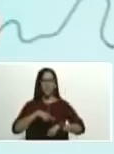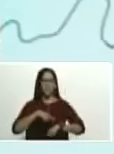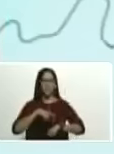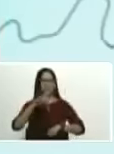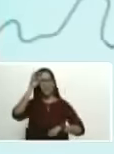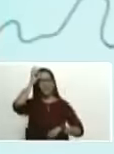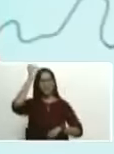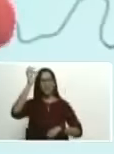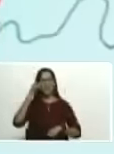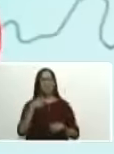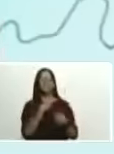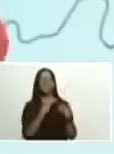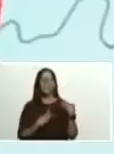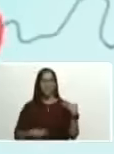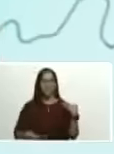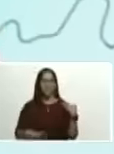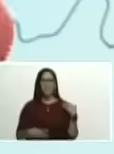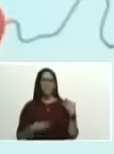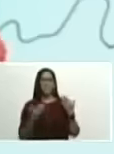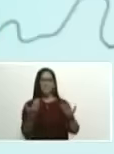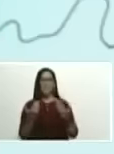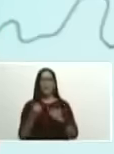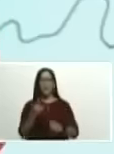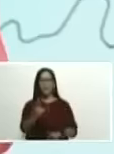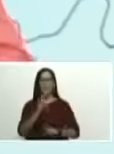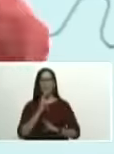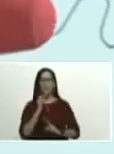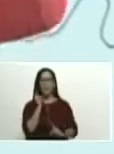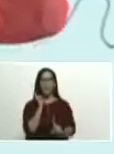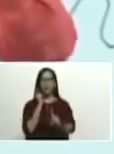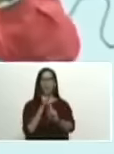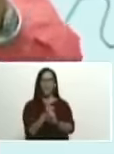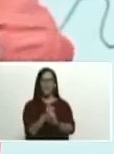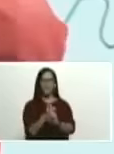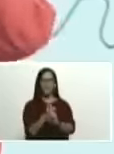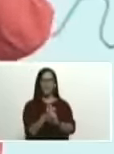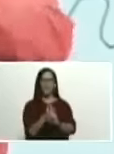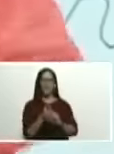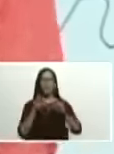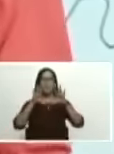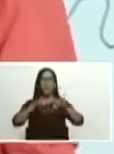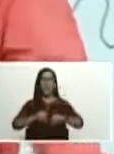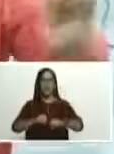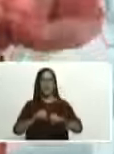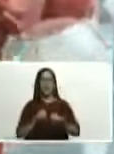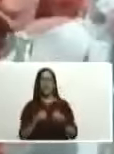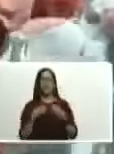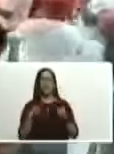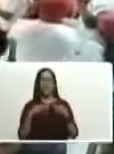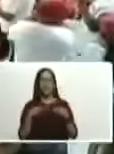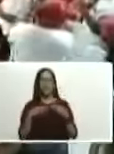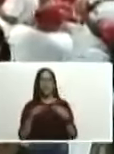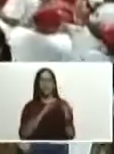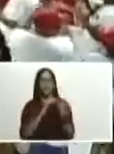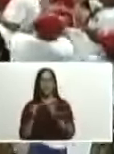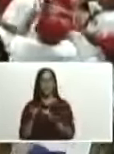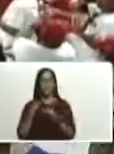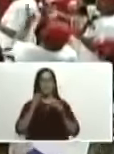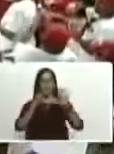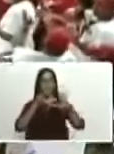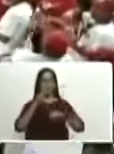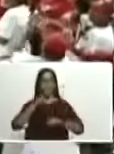Consejo de Vicepresidente. Dame una respuesta concreta para las compras públicas de la comuna. 72